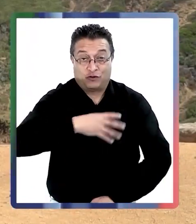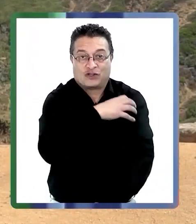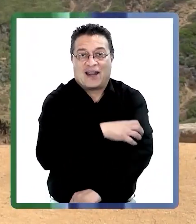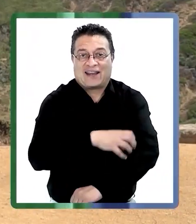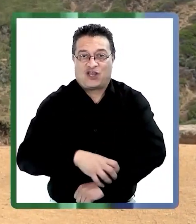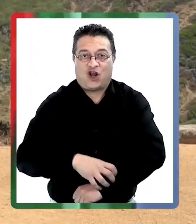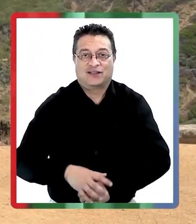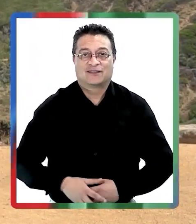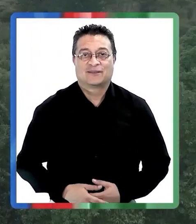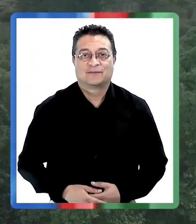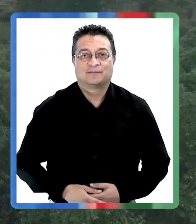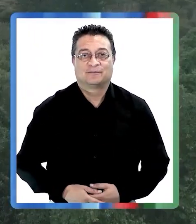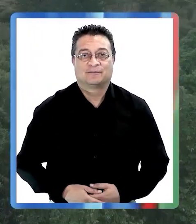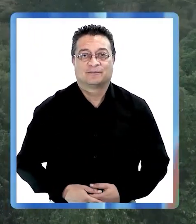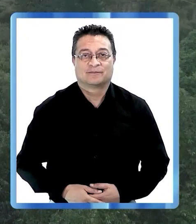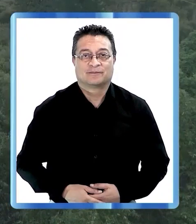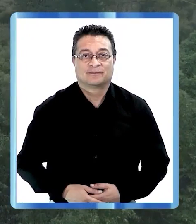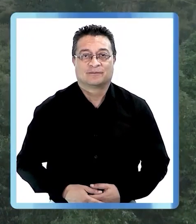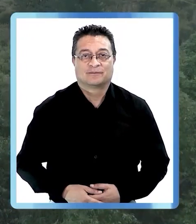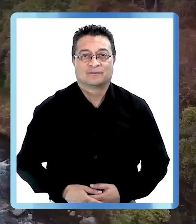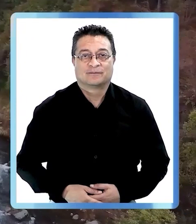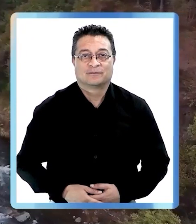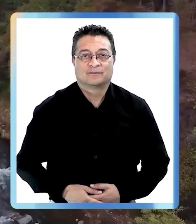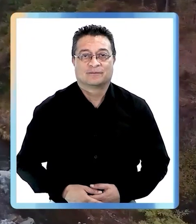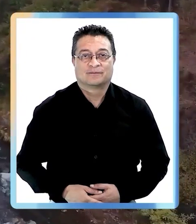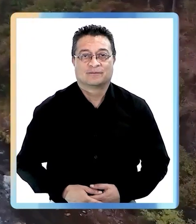Somos las regiones.